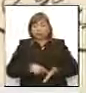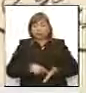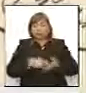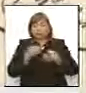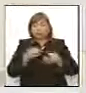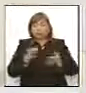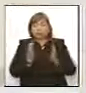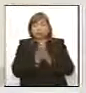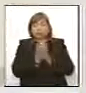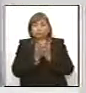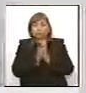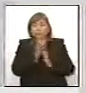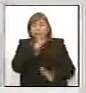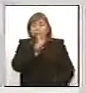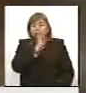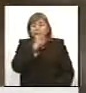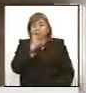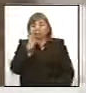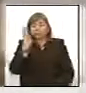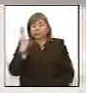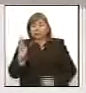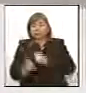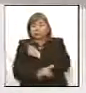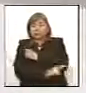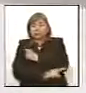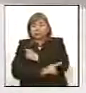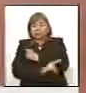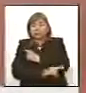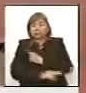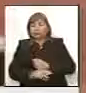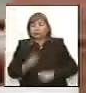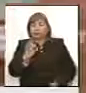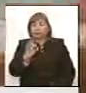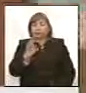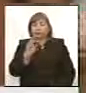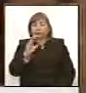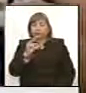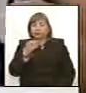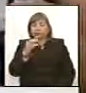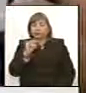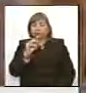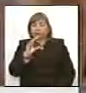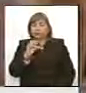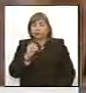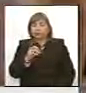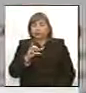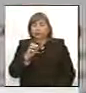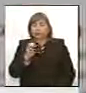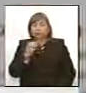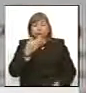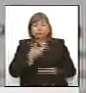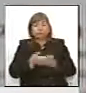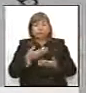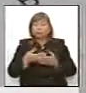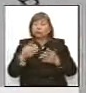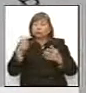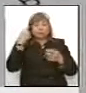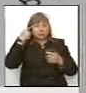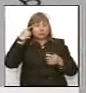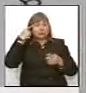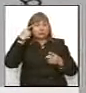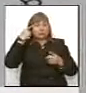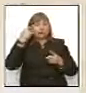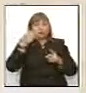legal en la Biblioteca Nacional del Perú, de autoría del congresista Francesco Petrosi. La iniciativa tiene por finalidad establecer